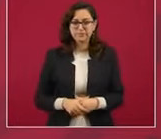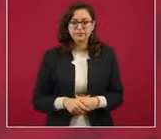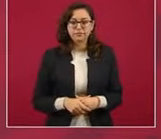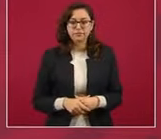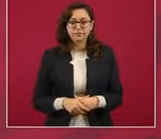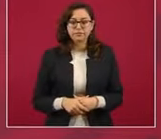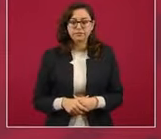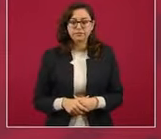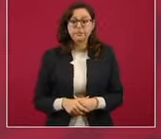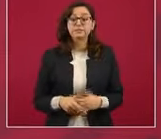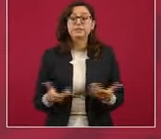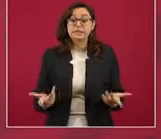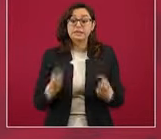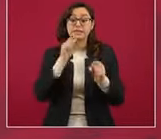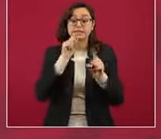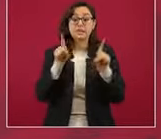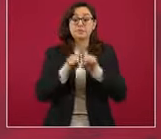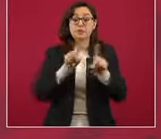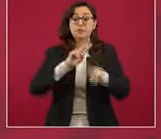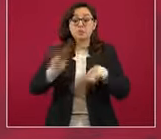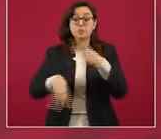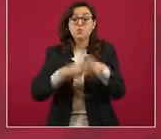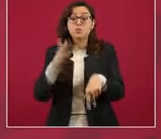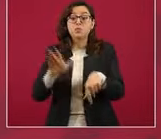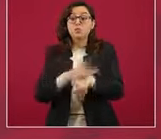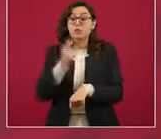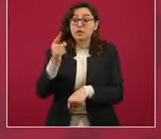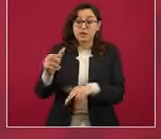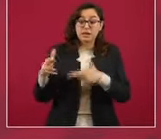va a empezar el dragado de ríos